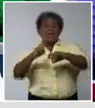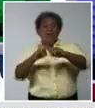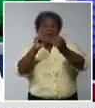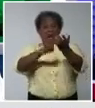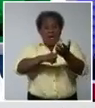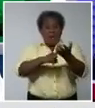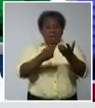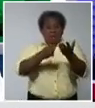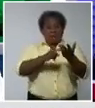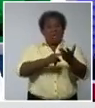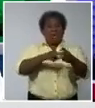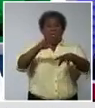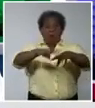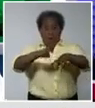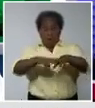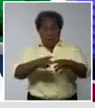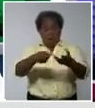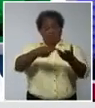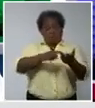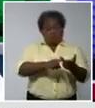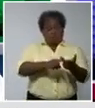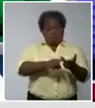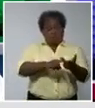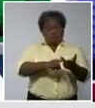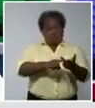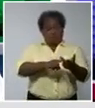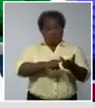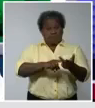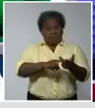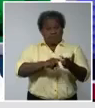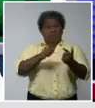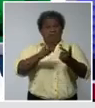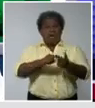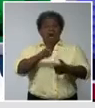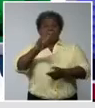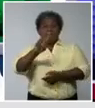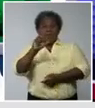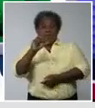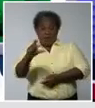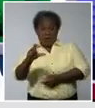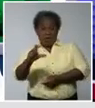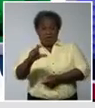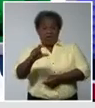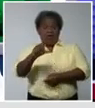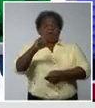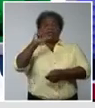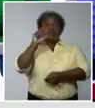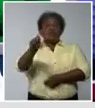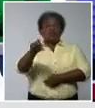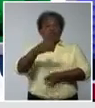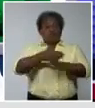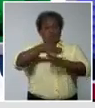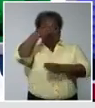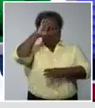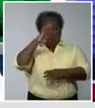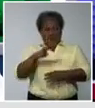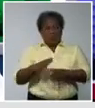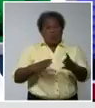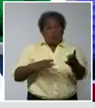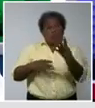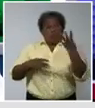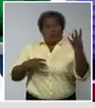La Habana, sí, Villa Clara y después Santiago. Después Santiago, sí. Exacto.